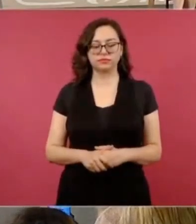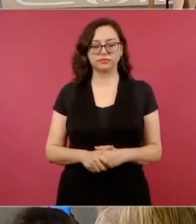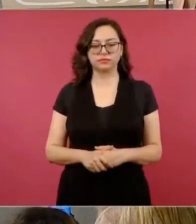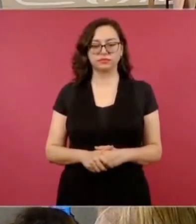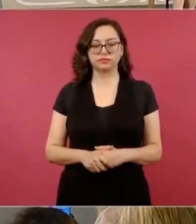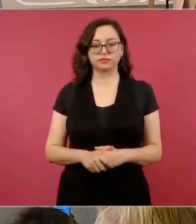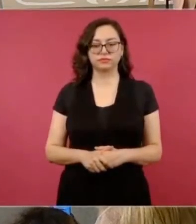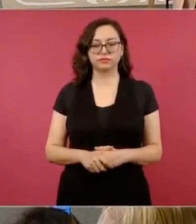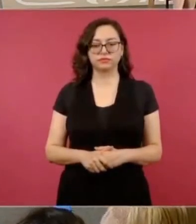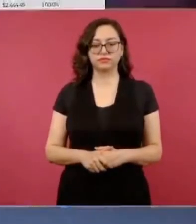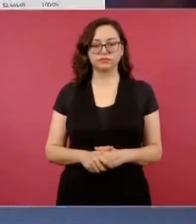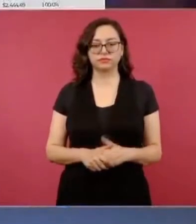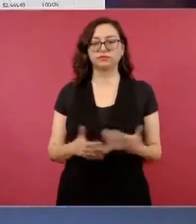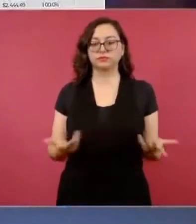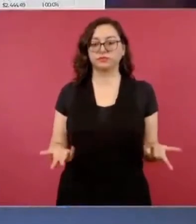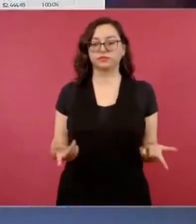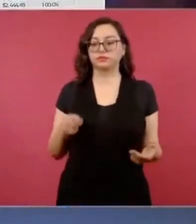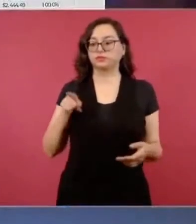Para llegar a 100.